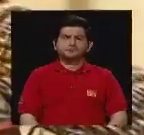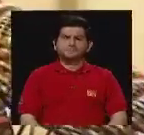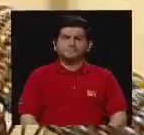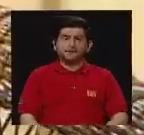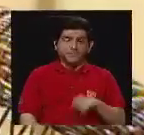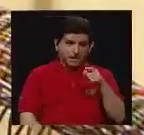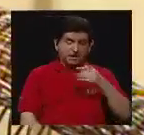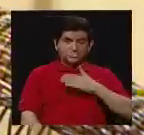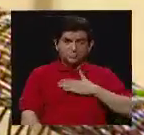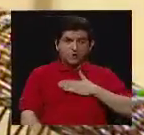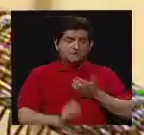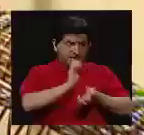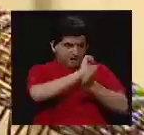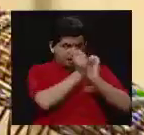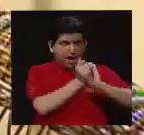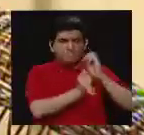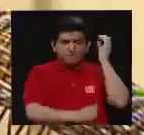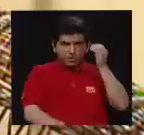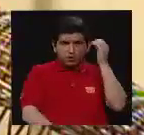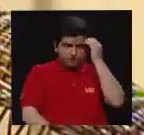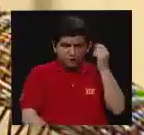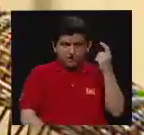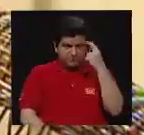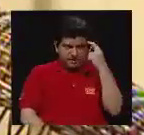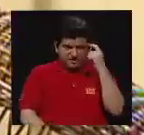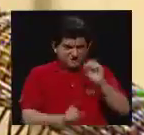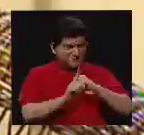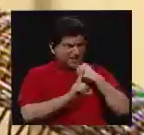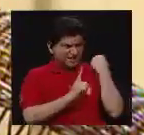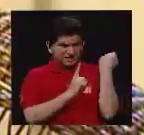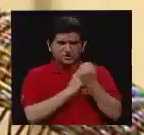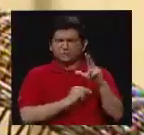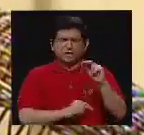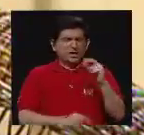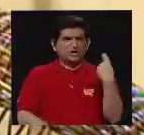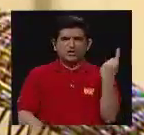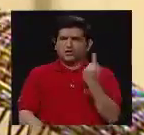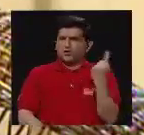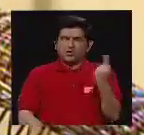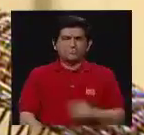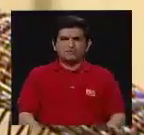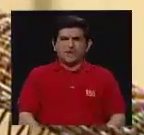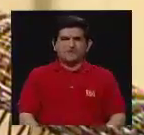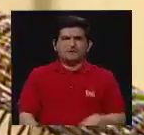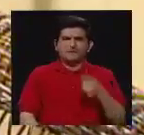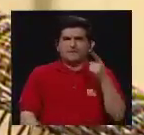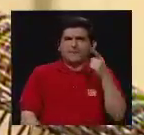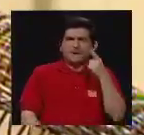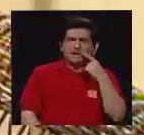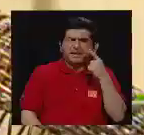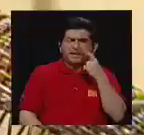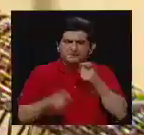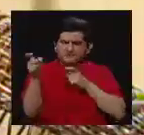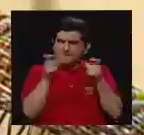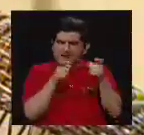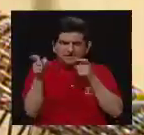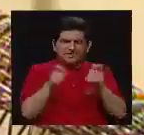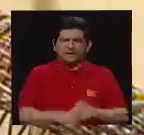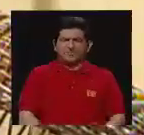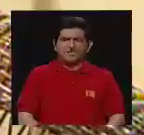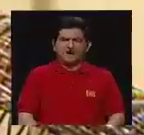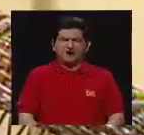Y eso me hizo modificar esa opinión, pensar que las sociedades no fueron siempre patriarcales, no fueron